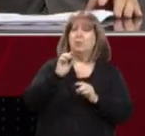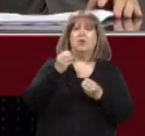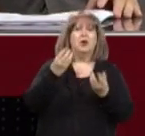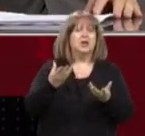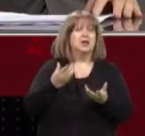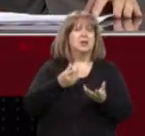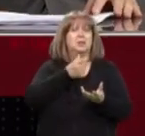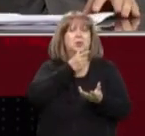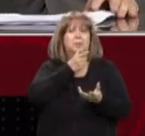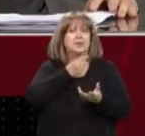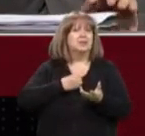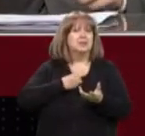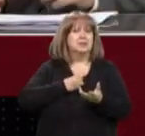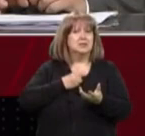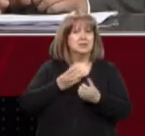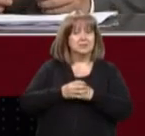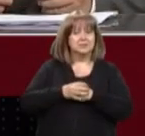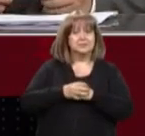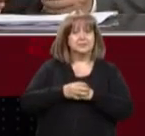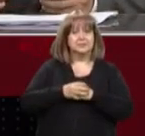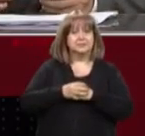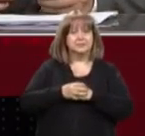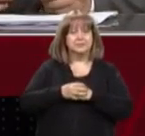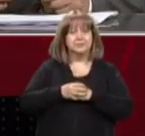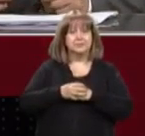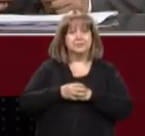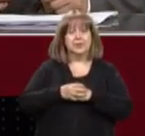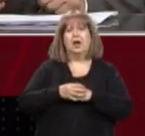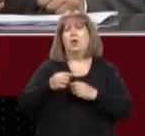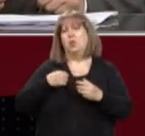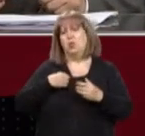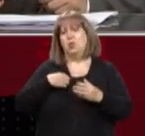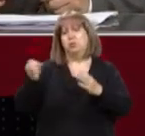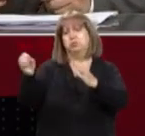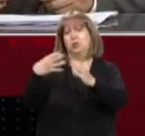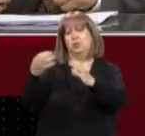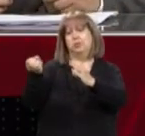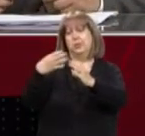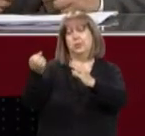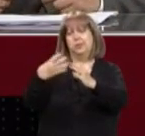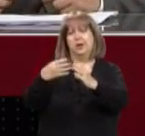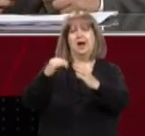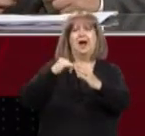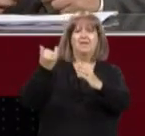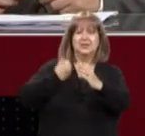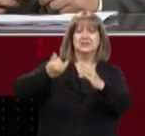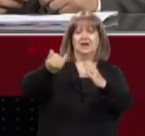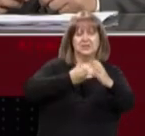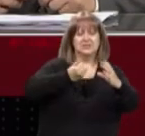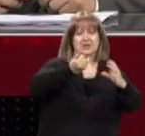da una sensación parecida o todo lo contrario? A mí me llegan miles de mensajes por día.